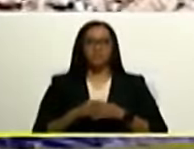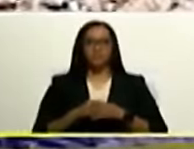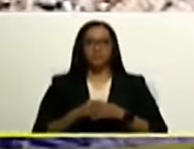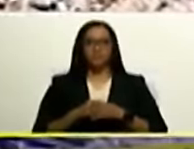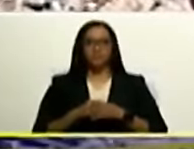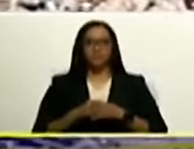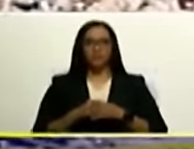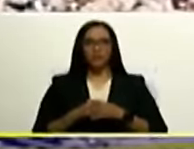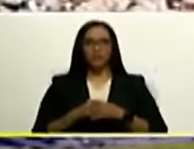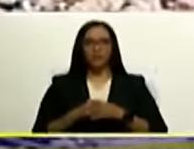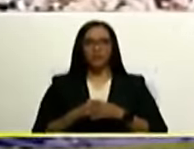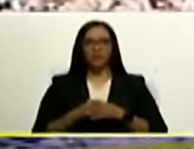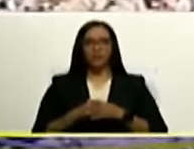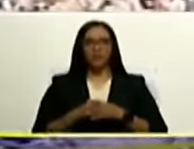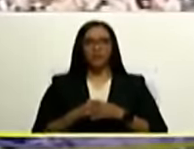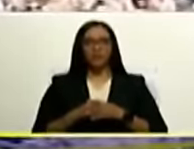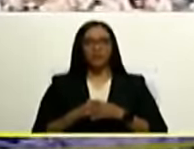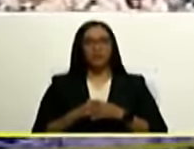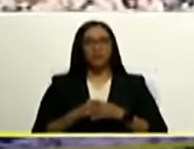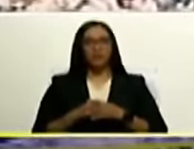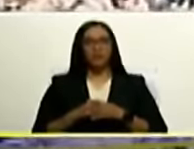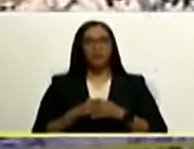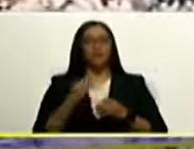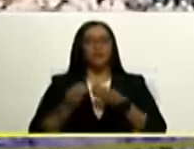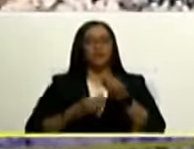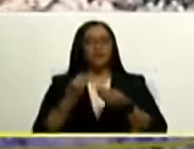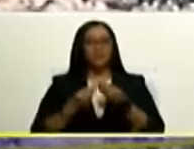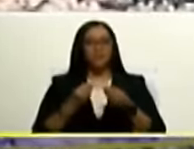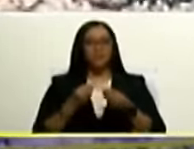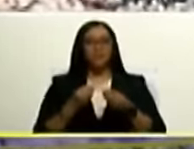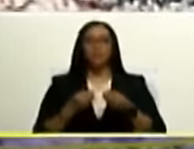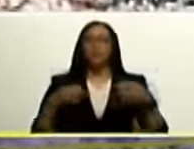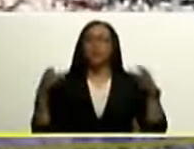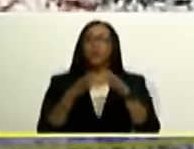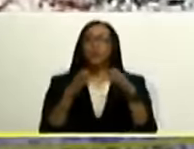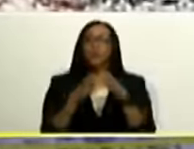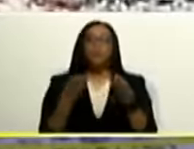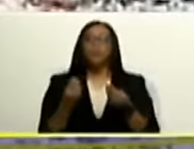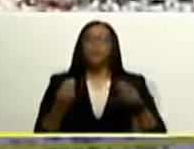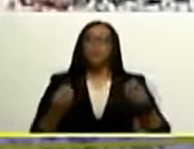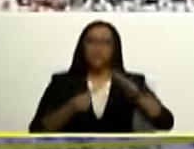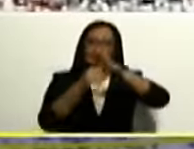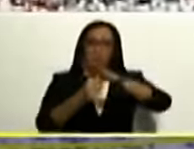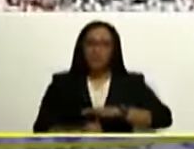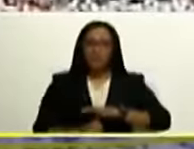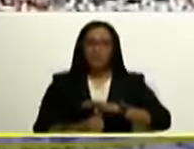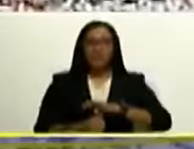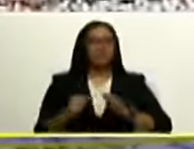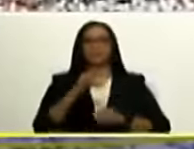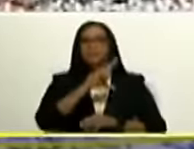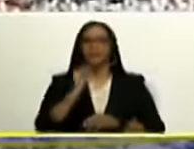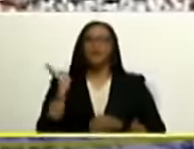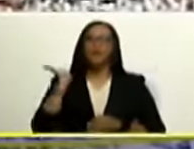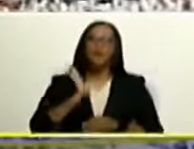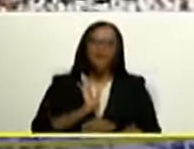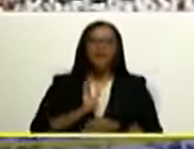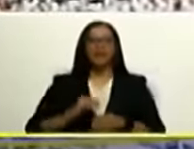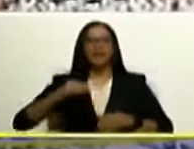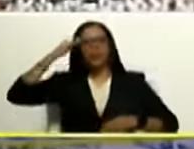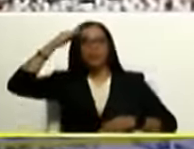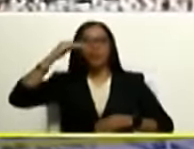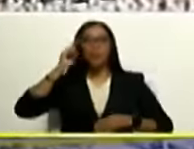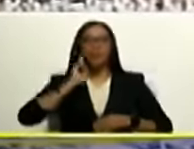El Perú hubiera sido colonia muchas décadas más si no llega el ejército con Bolívar y